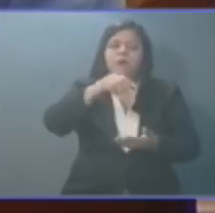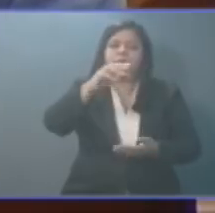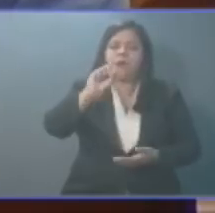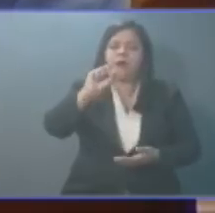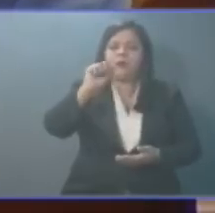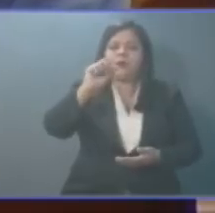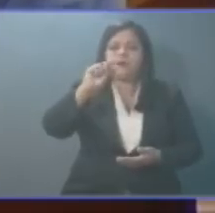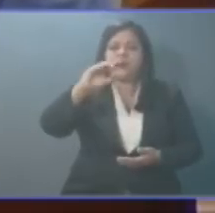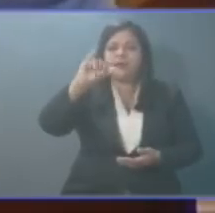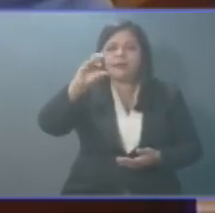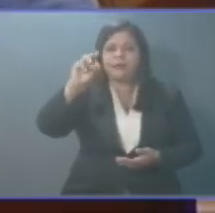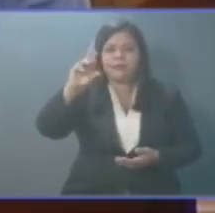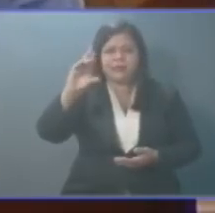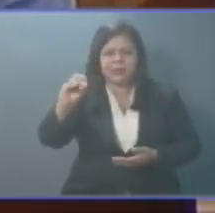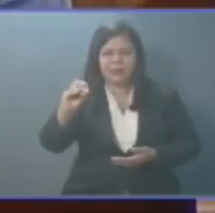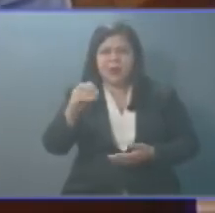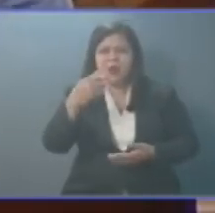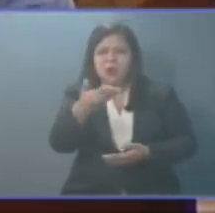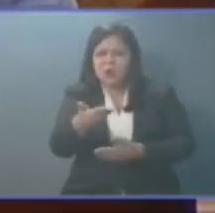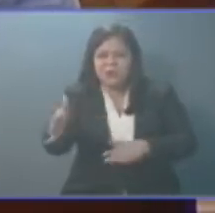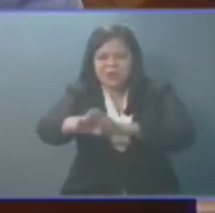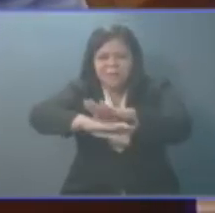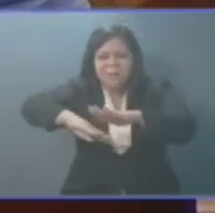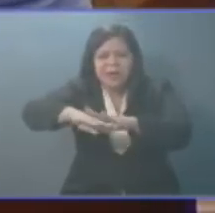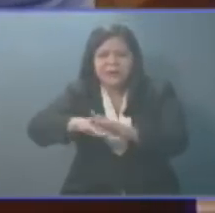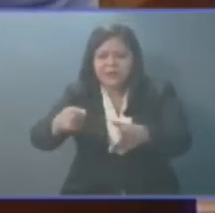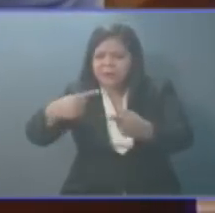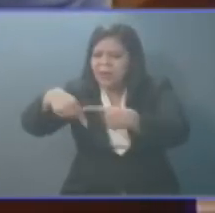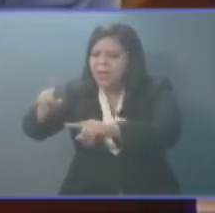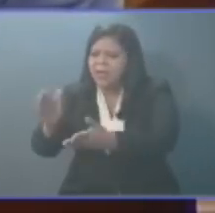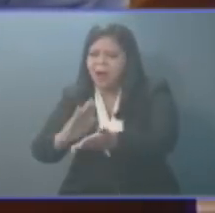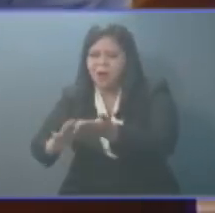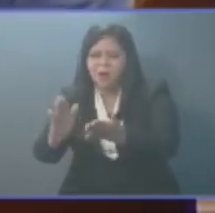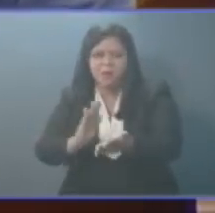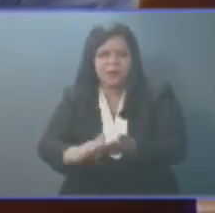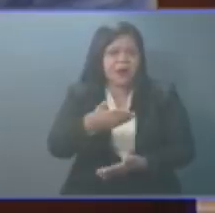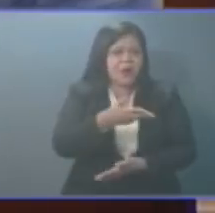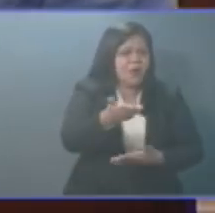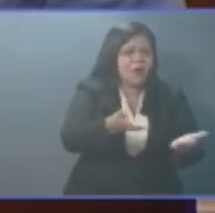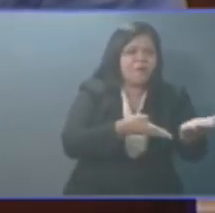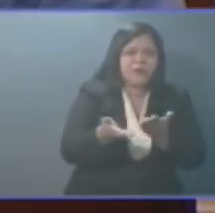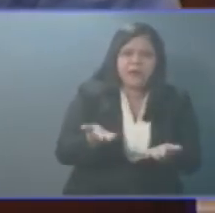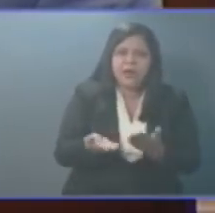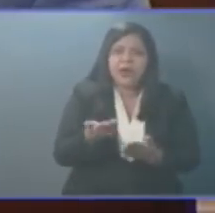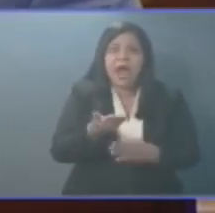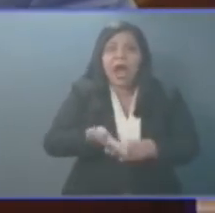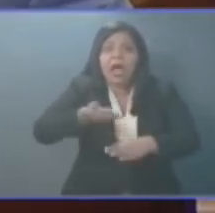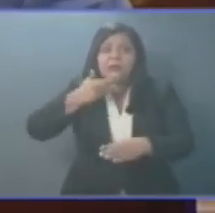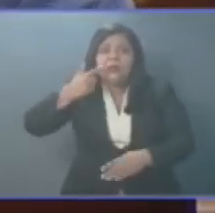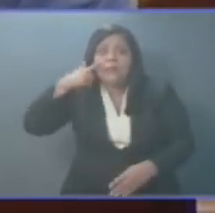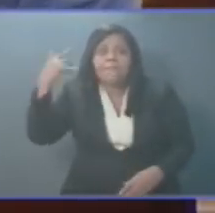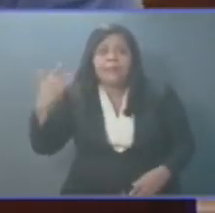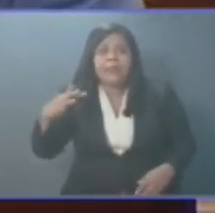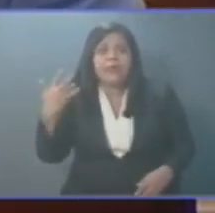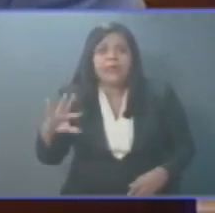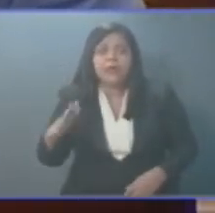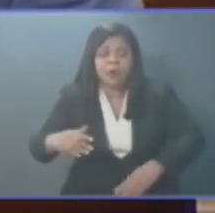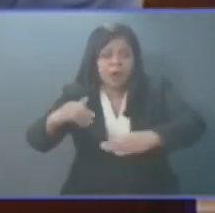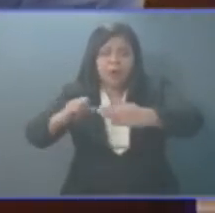acciones más básicas como ir a comprar o vender o ir a estudiar significaba arriesgar la vida para los